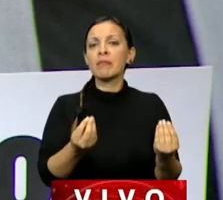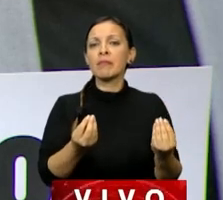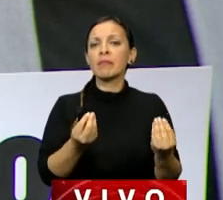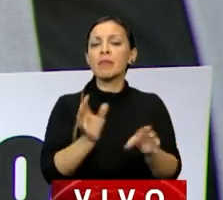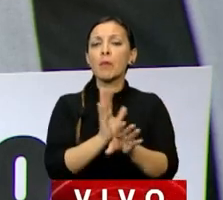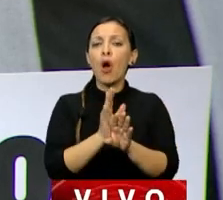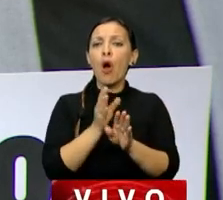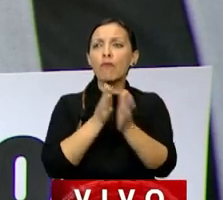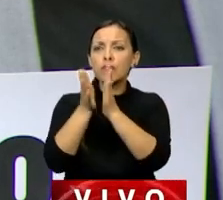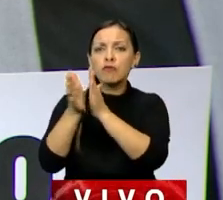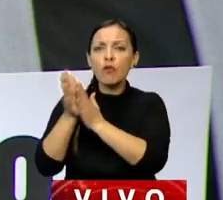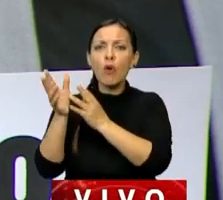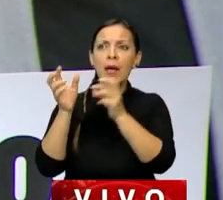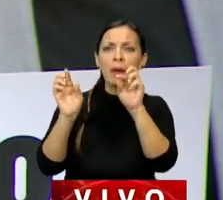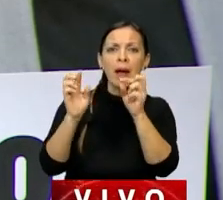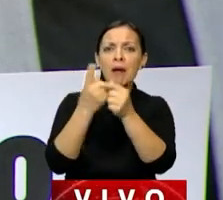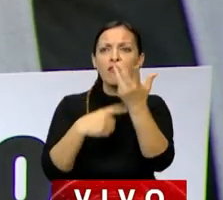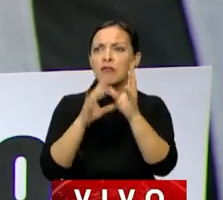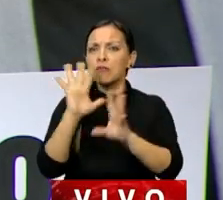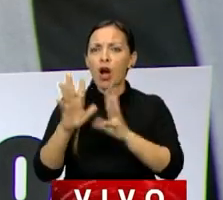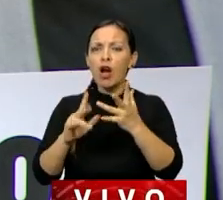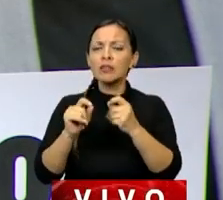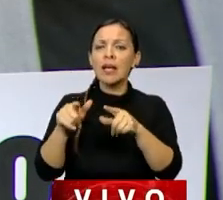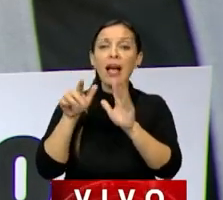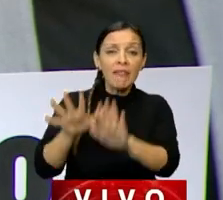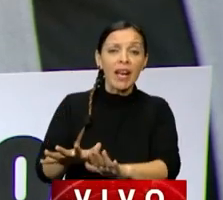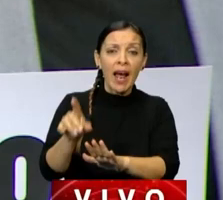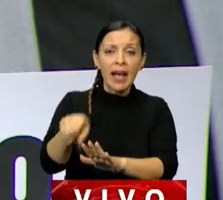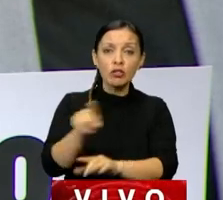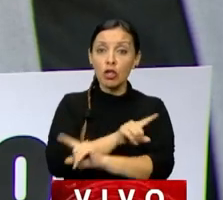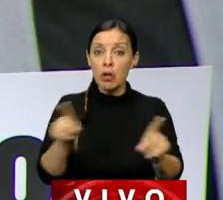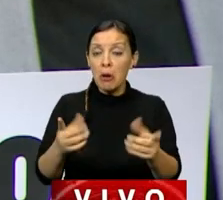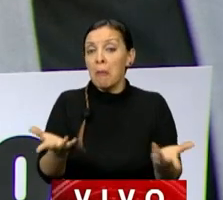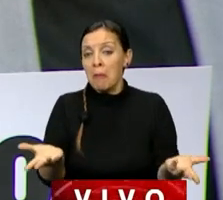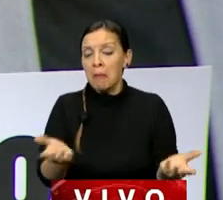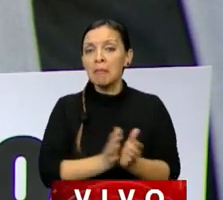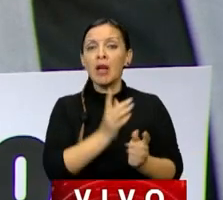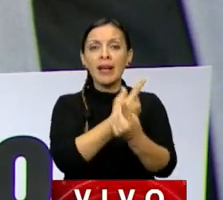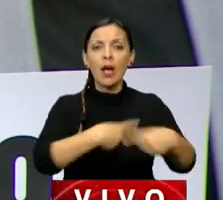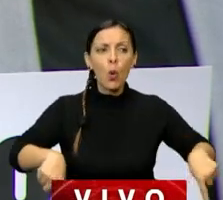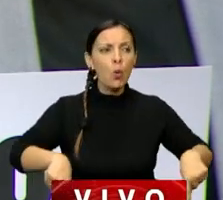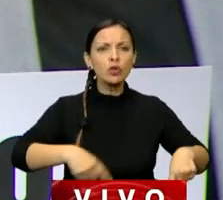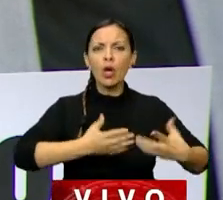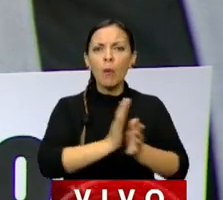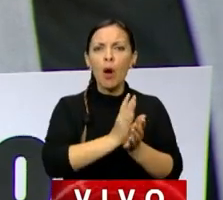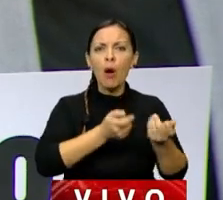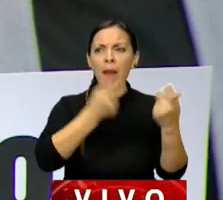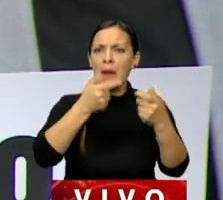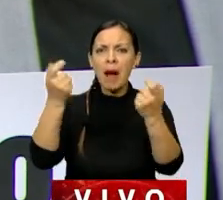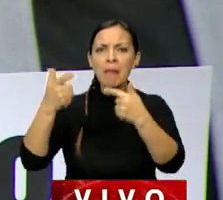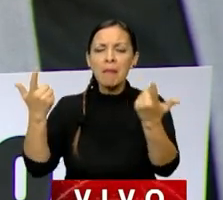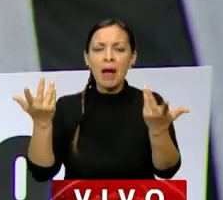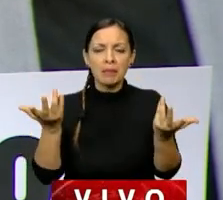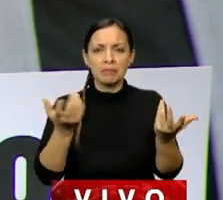la fuga de capitales, poner en caja a los especuladores, frenar el drenaje de recursos que ya llevan afuera